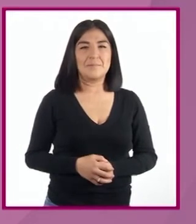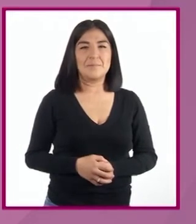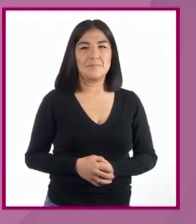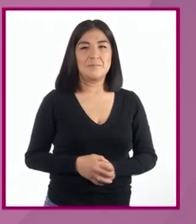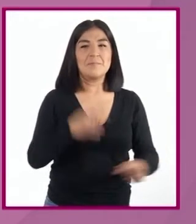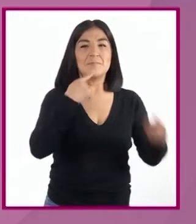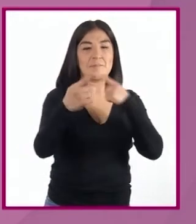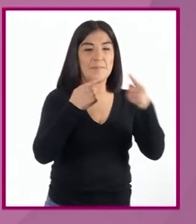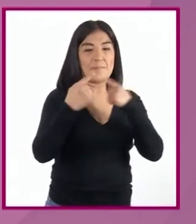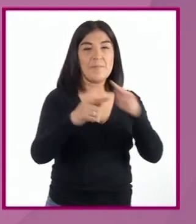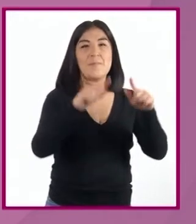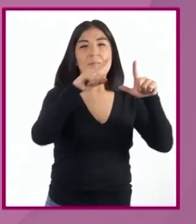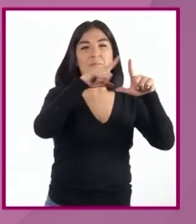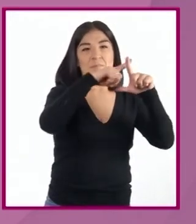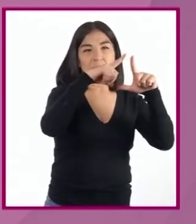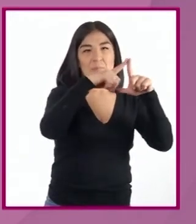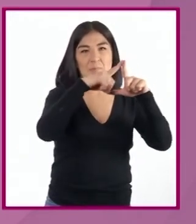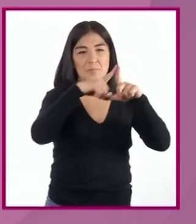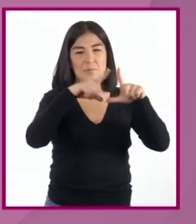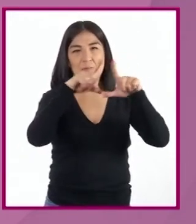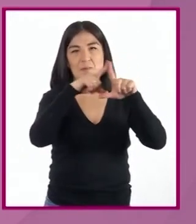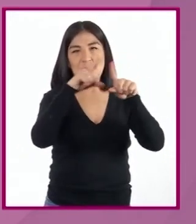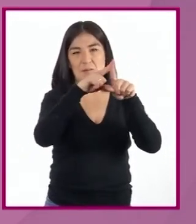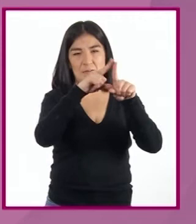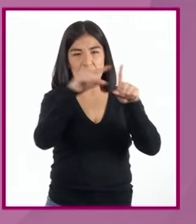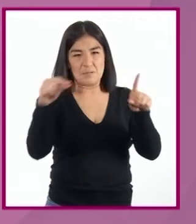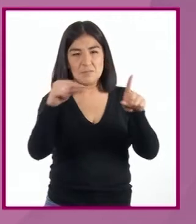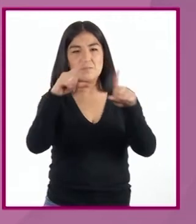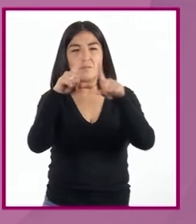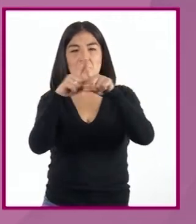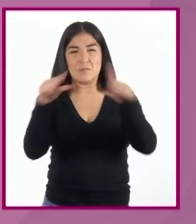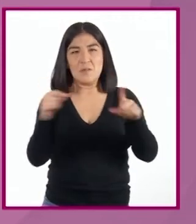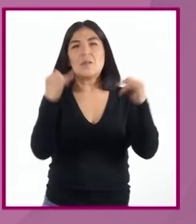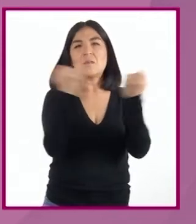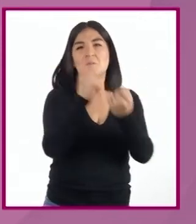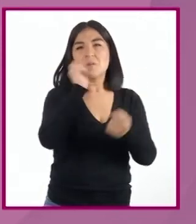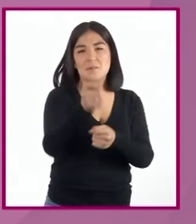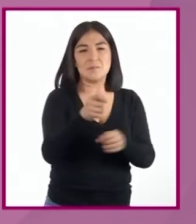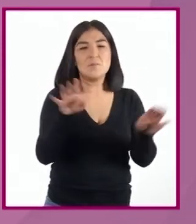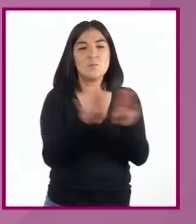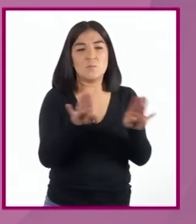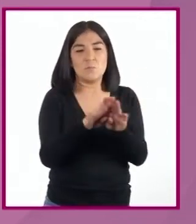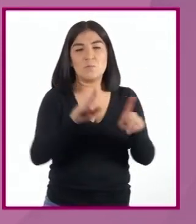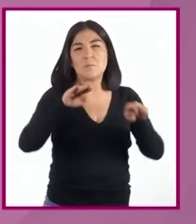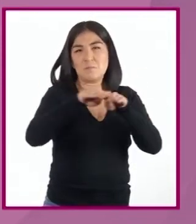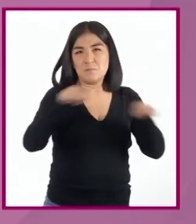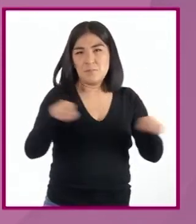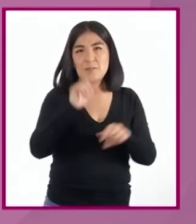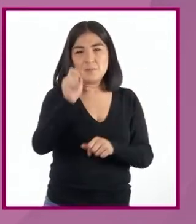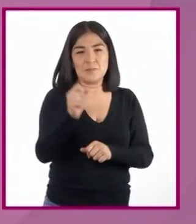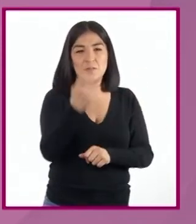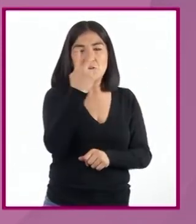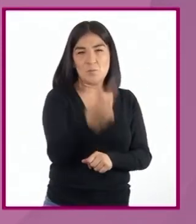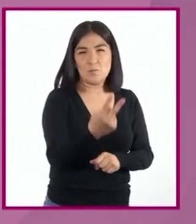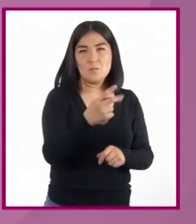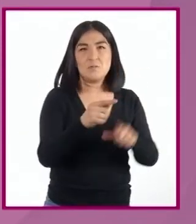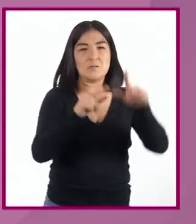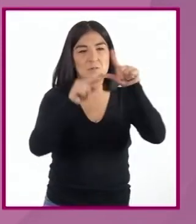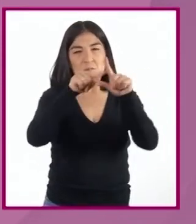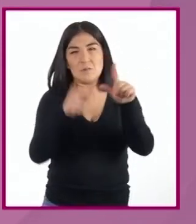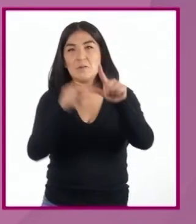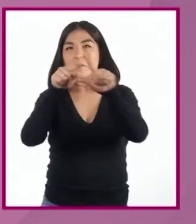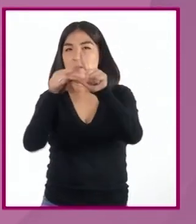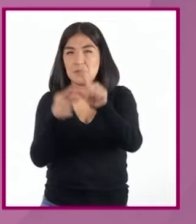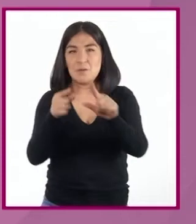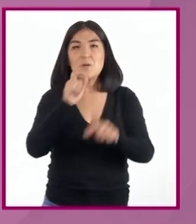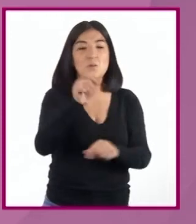Criterio ángulo, lado, ángulo. Cuando en dos triángulos se tiene la medida de dos ángulos iguales y uno